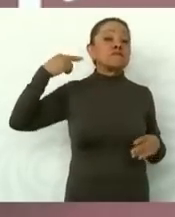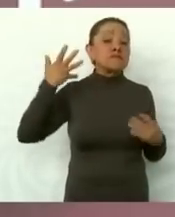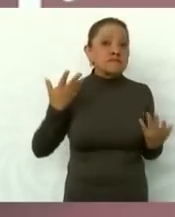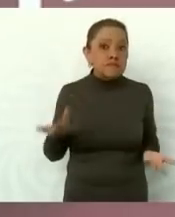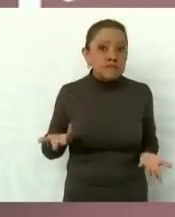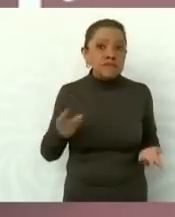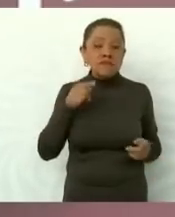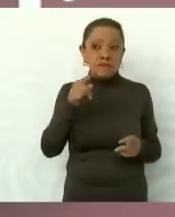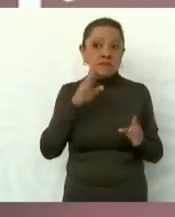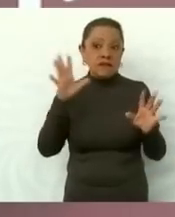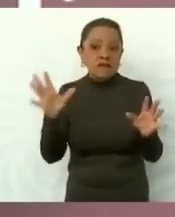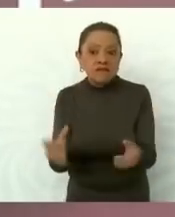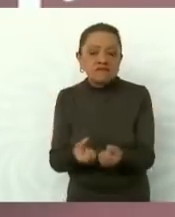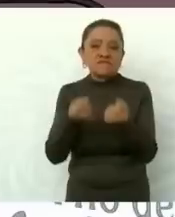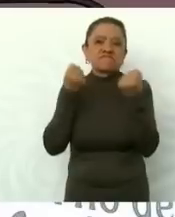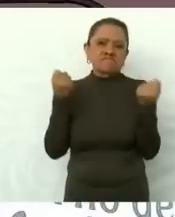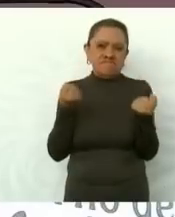es hasta